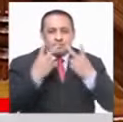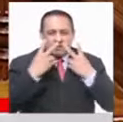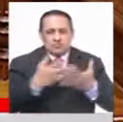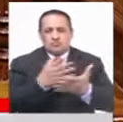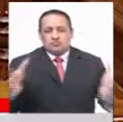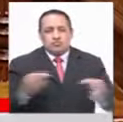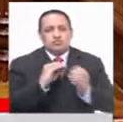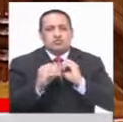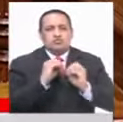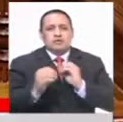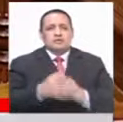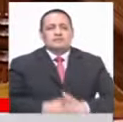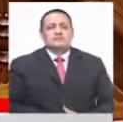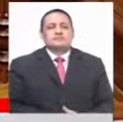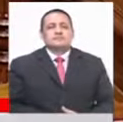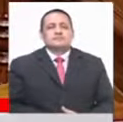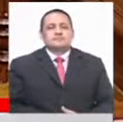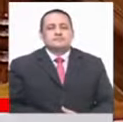encontrado.